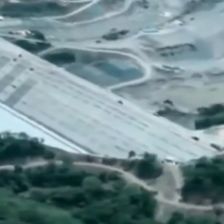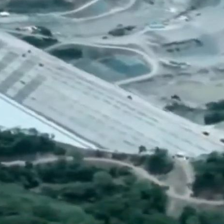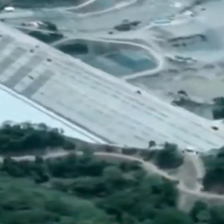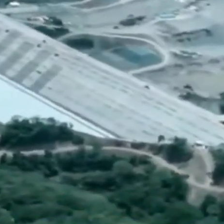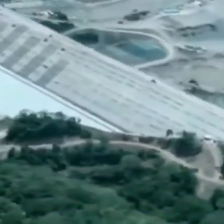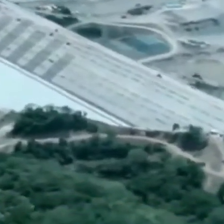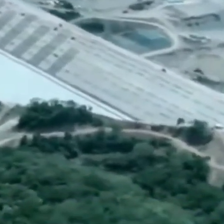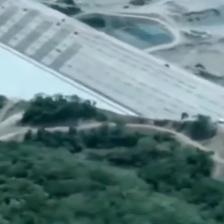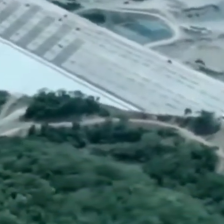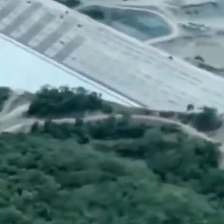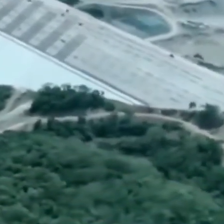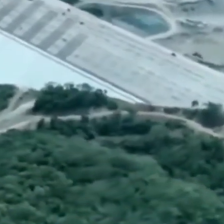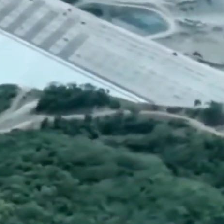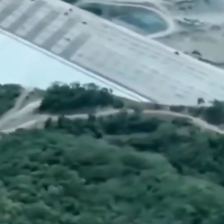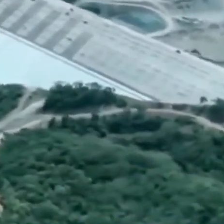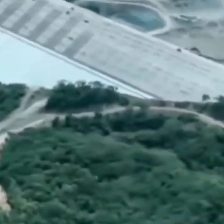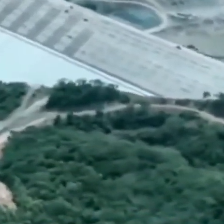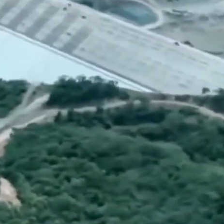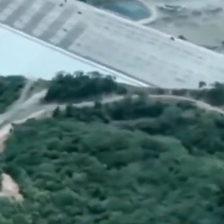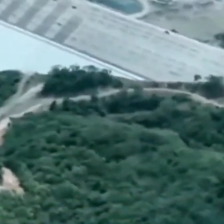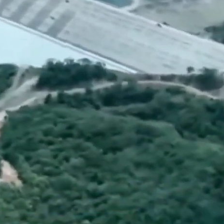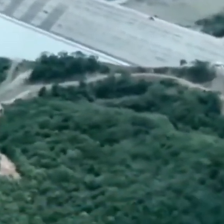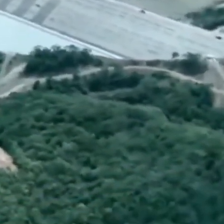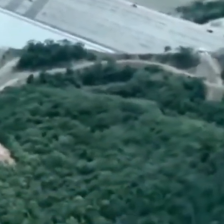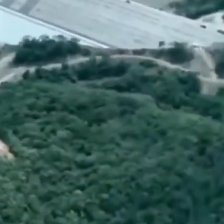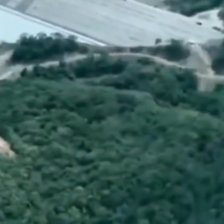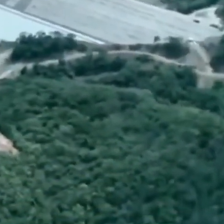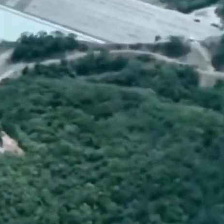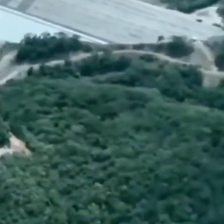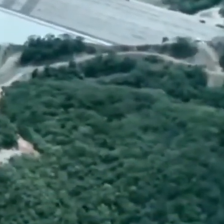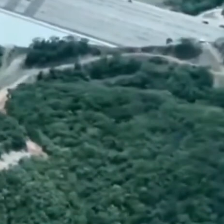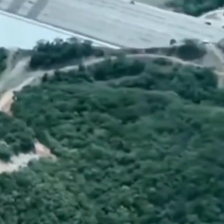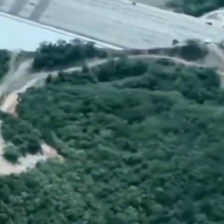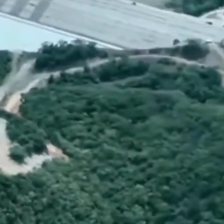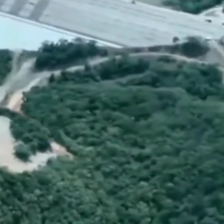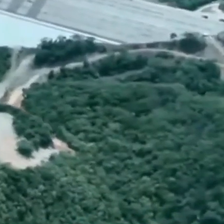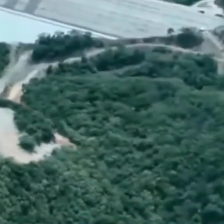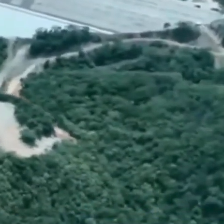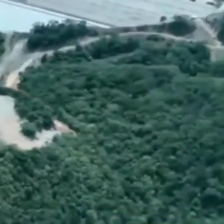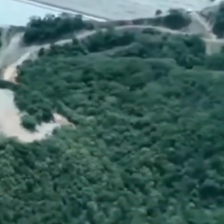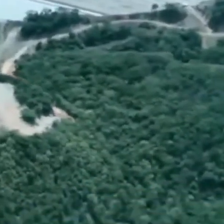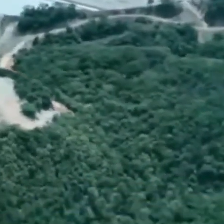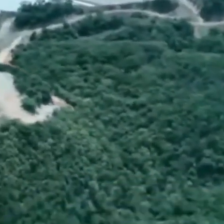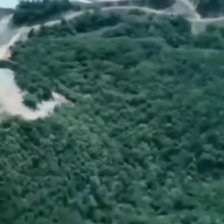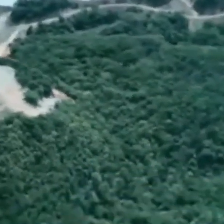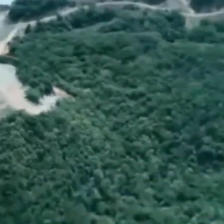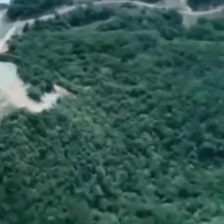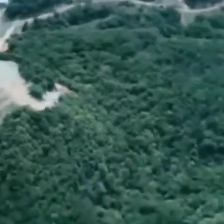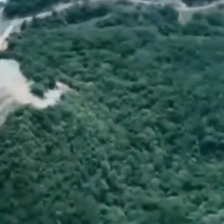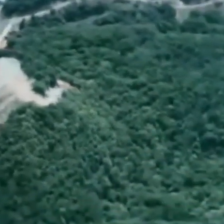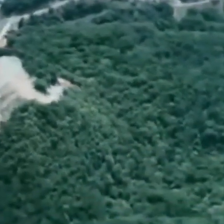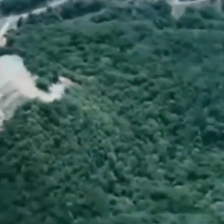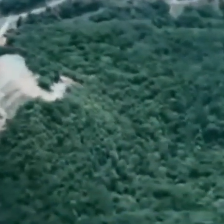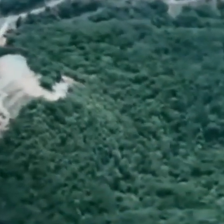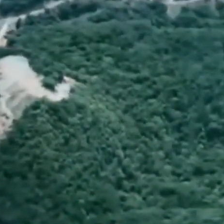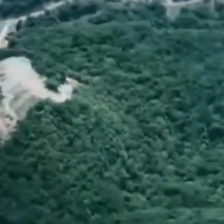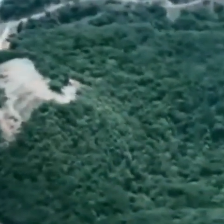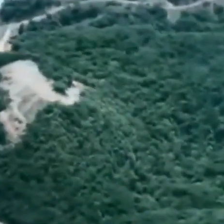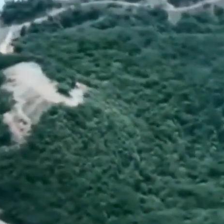dio a conocer, cuesta alrededor de 10,000 millones y habían invertido